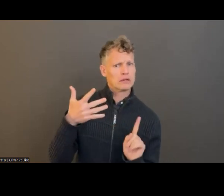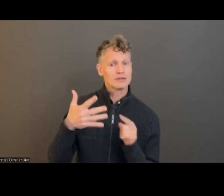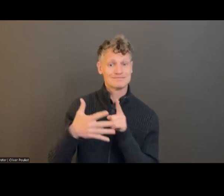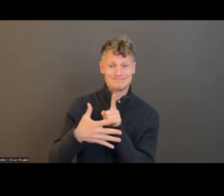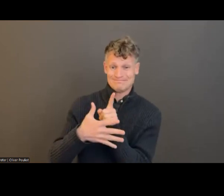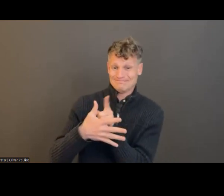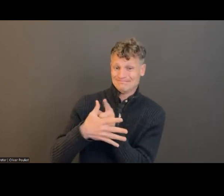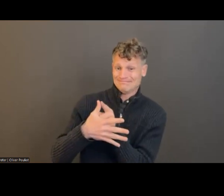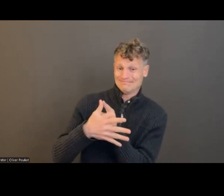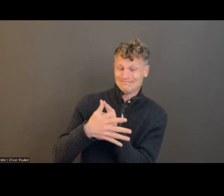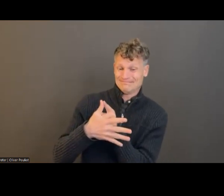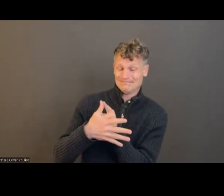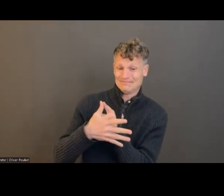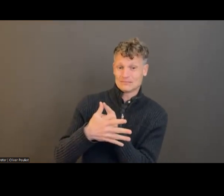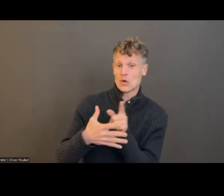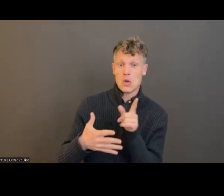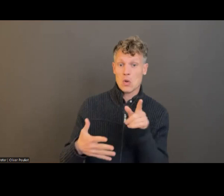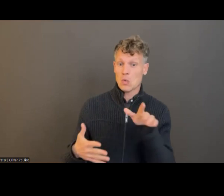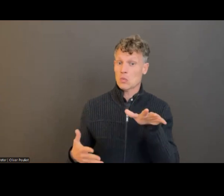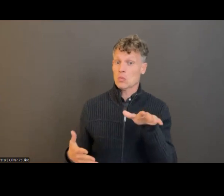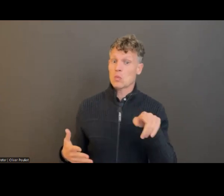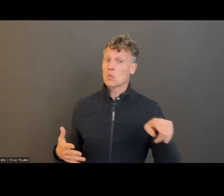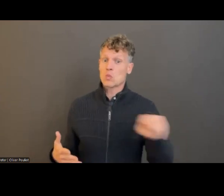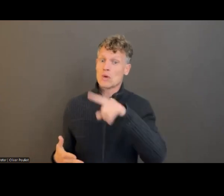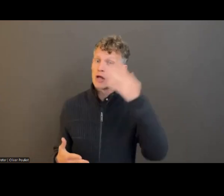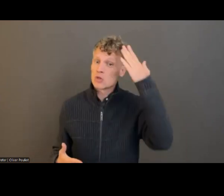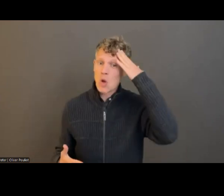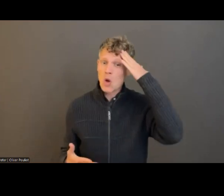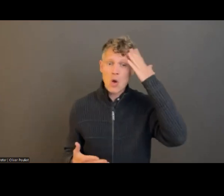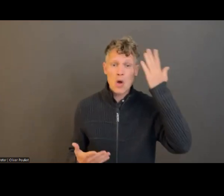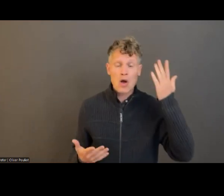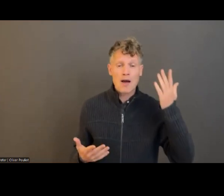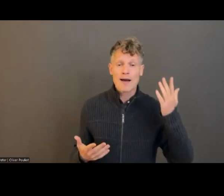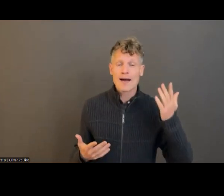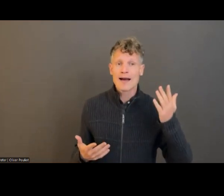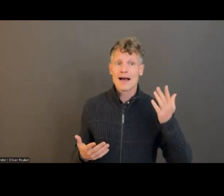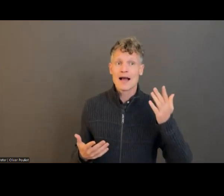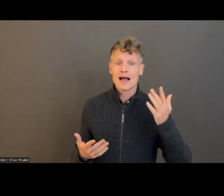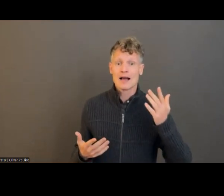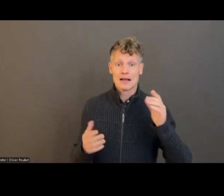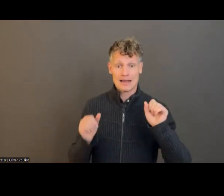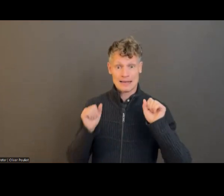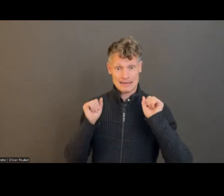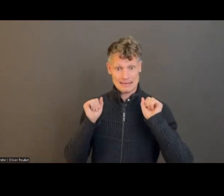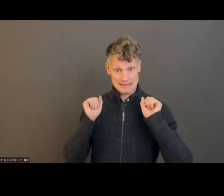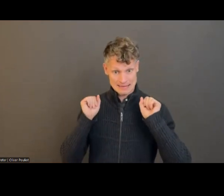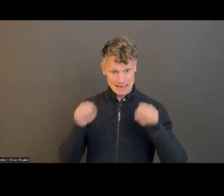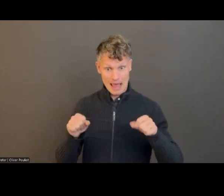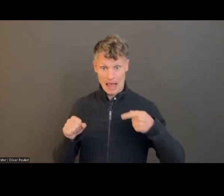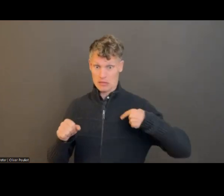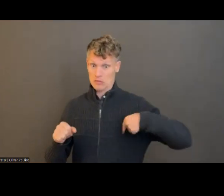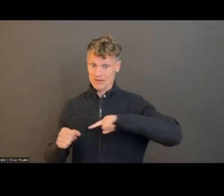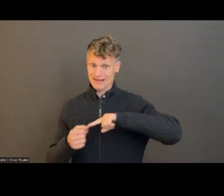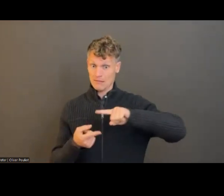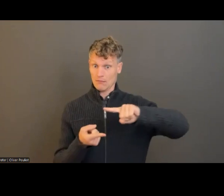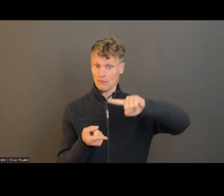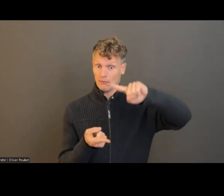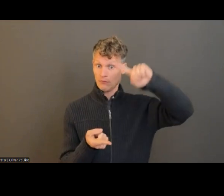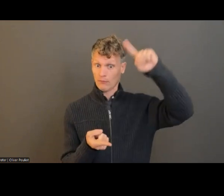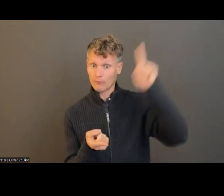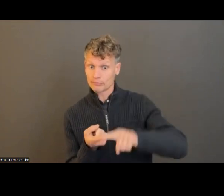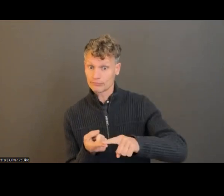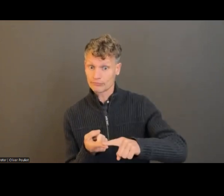nosotros entendemos que no vamos a lograr los objetivos de eliminación y sostenerlos si